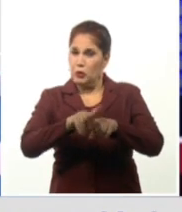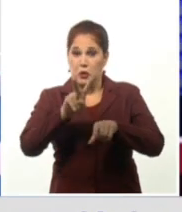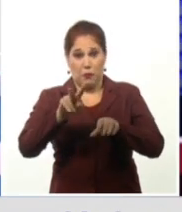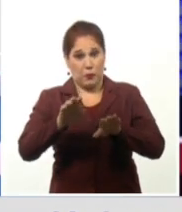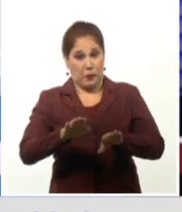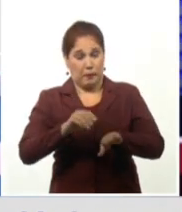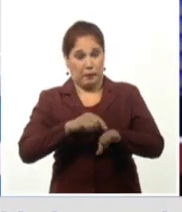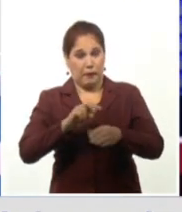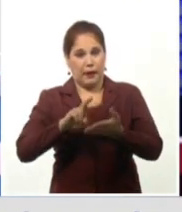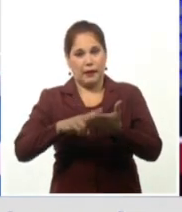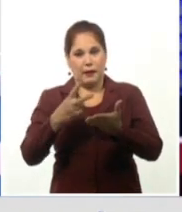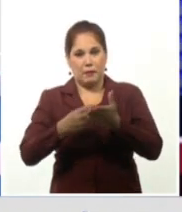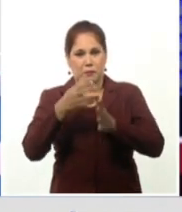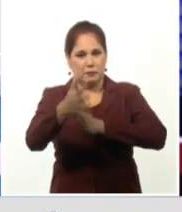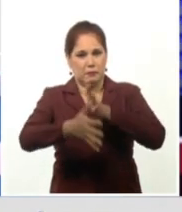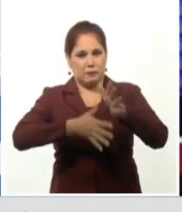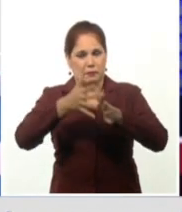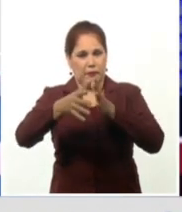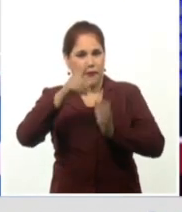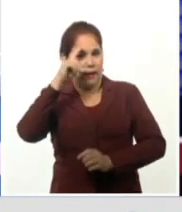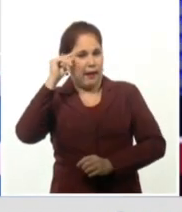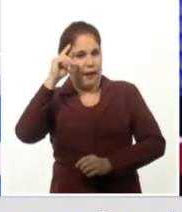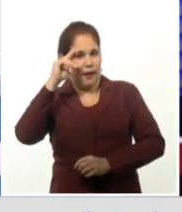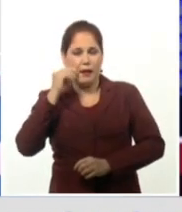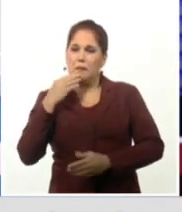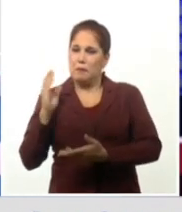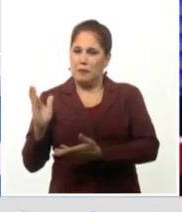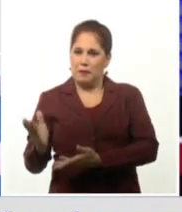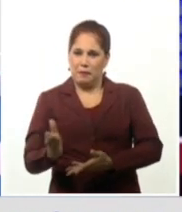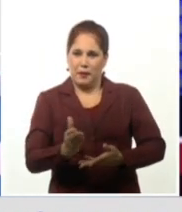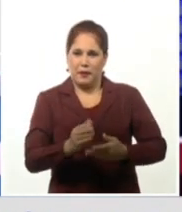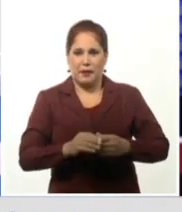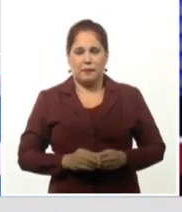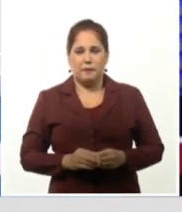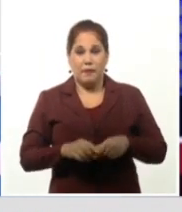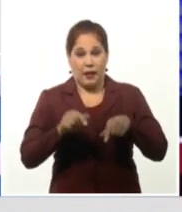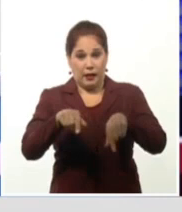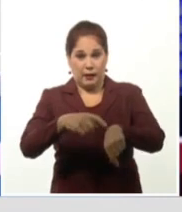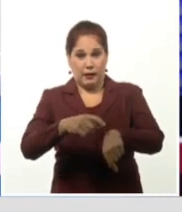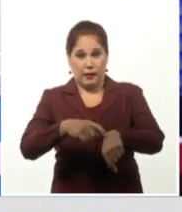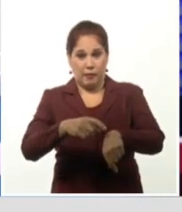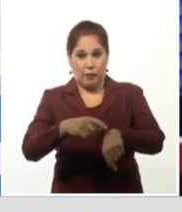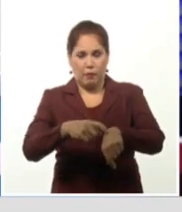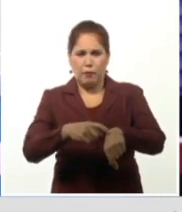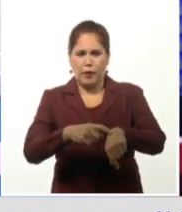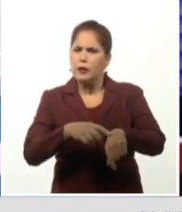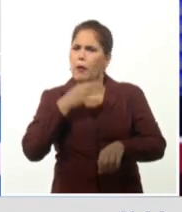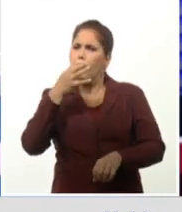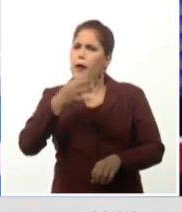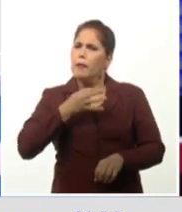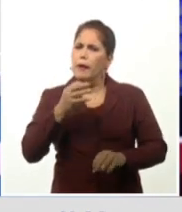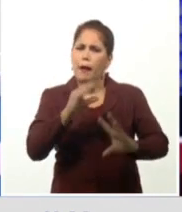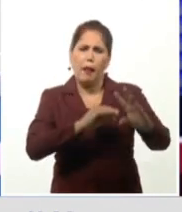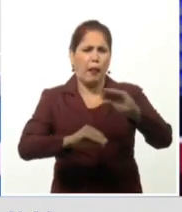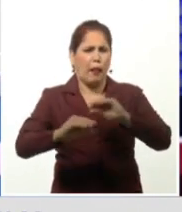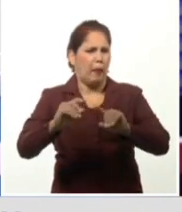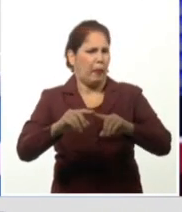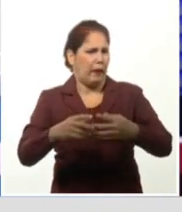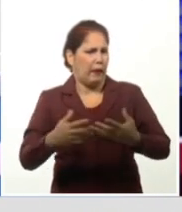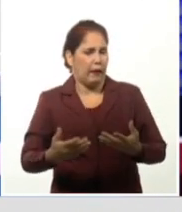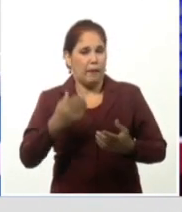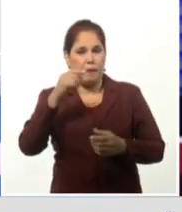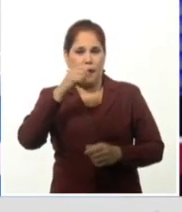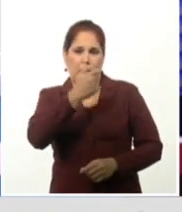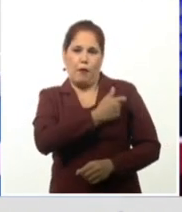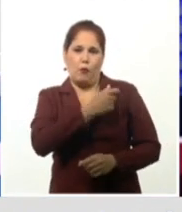La intérprete de lengua de señas, Eileen Cotto, bienvenida. Y en esta ocasión vamos a conversar sobre Abdala